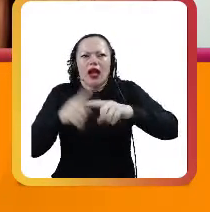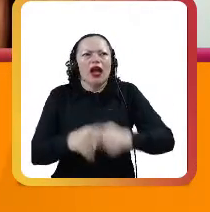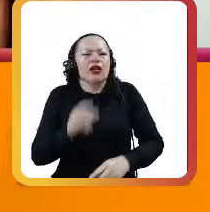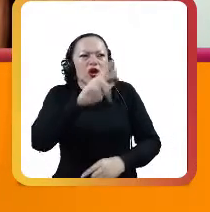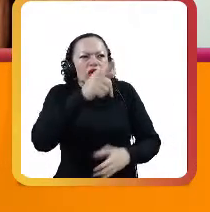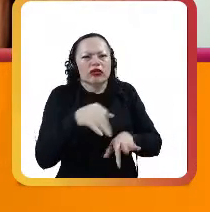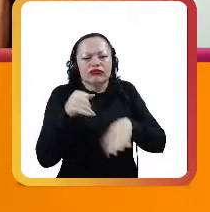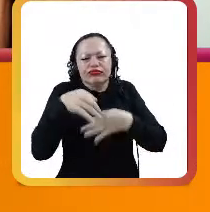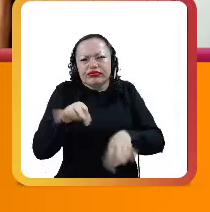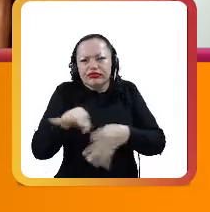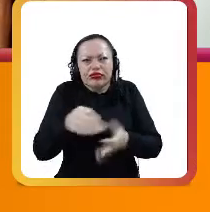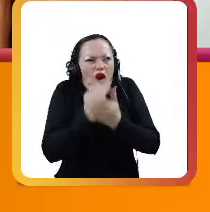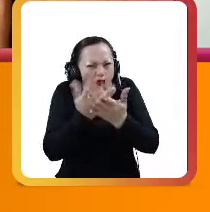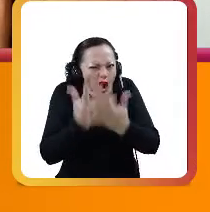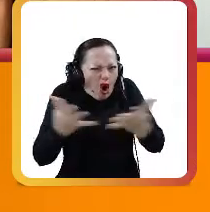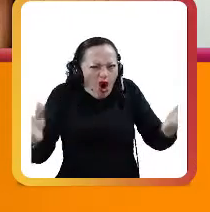industrias